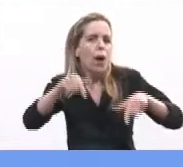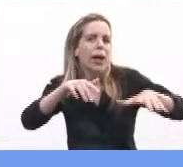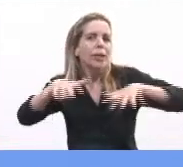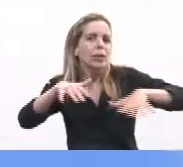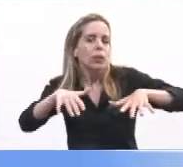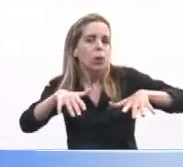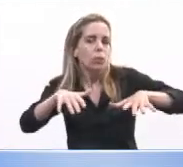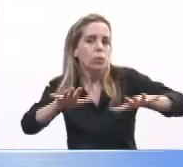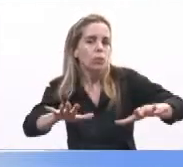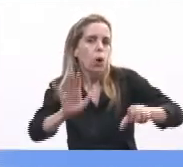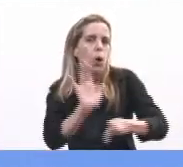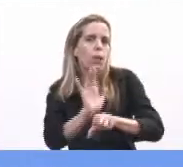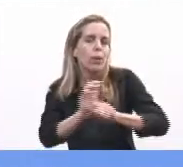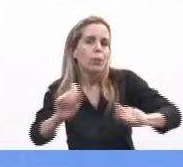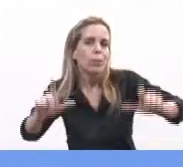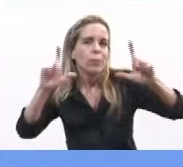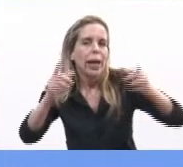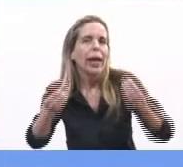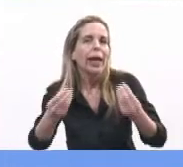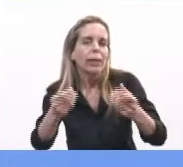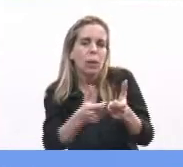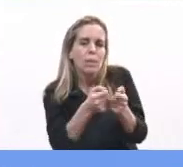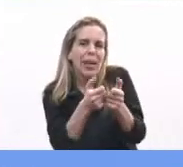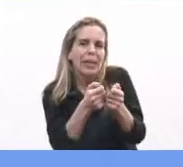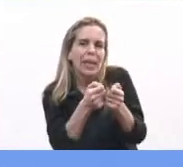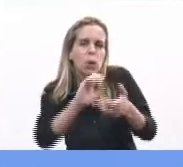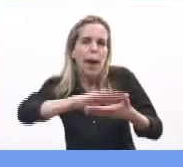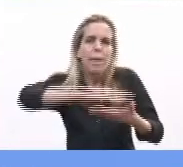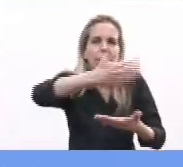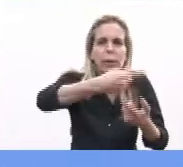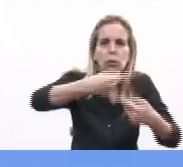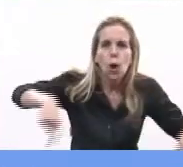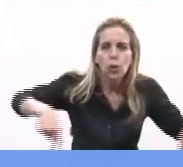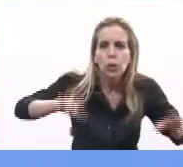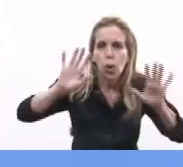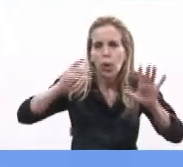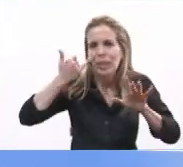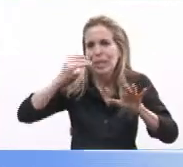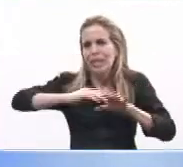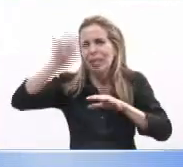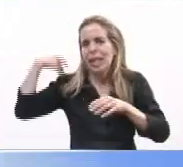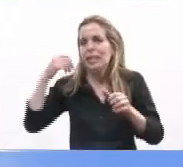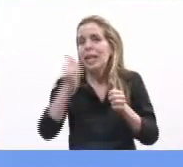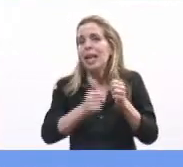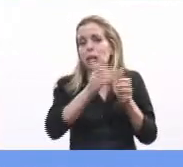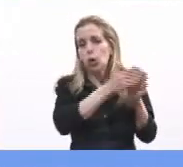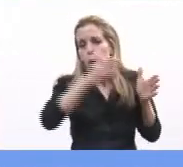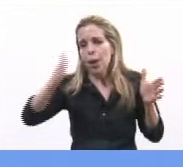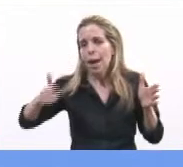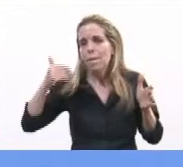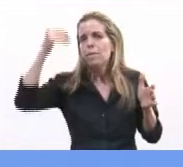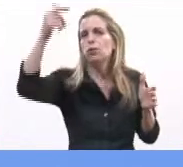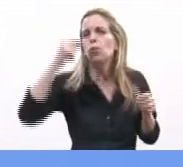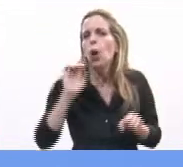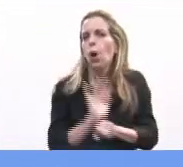época de las pantallas en la historia fijada esta época como la época de las